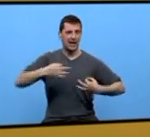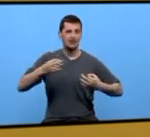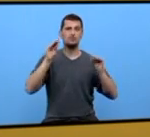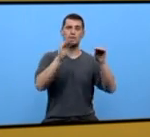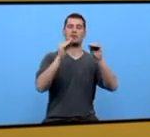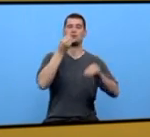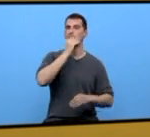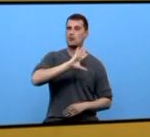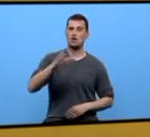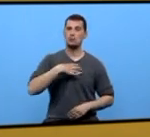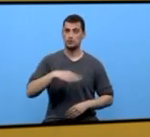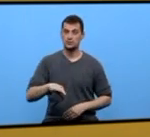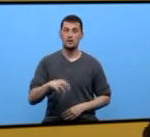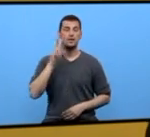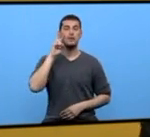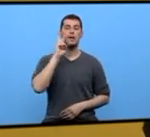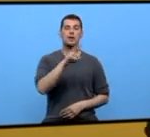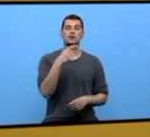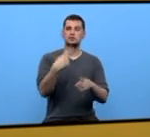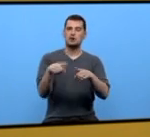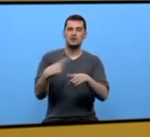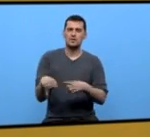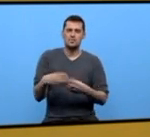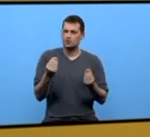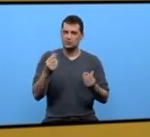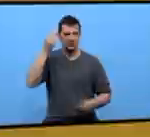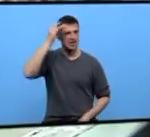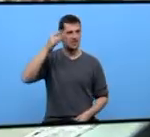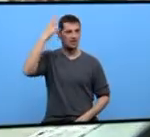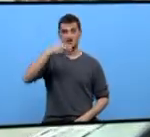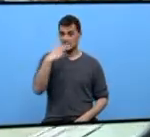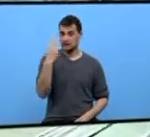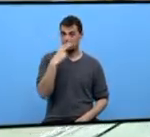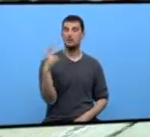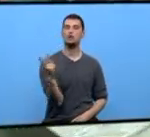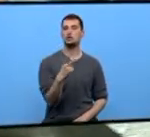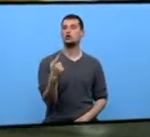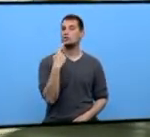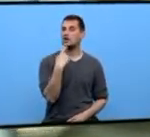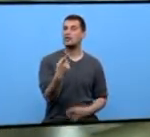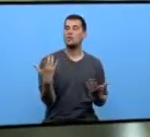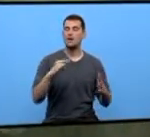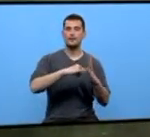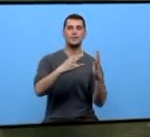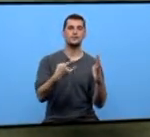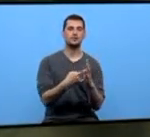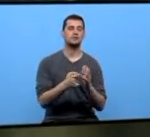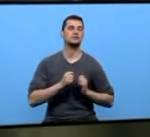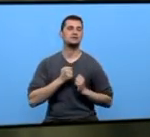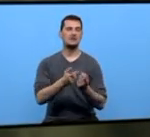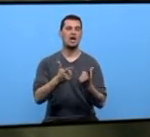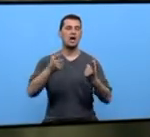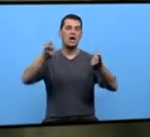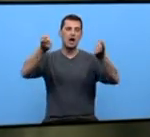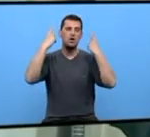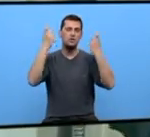E vendo todas as cousas que están propoñendo, hai un montón de ideas moi interesantes. Ambos destacaron sobre todo aqueles proxectos que proporcionan os alumnos